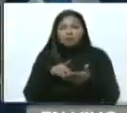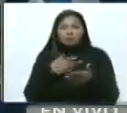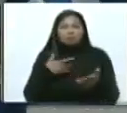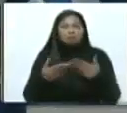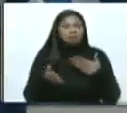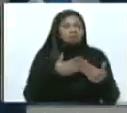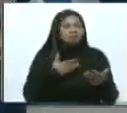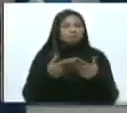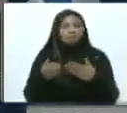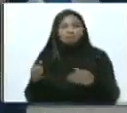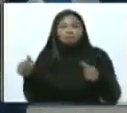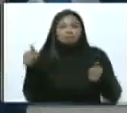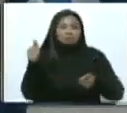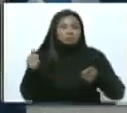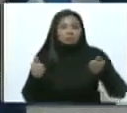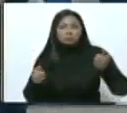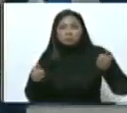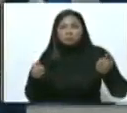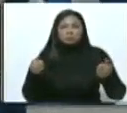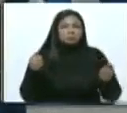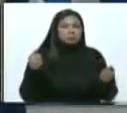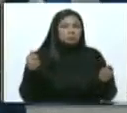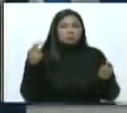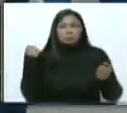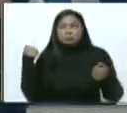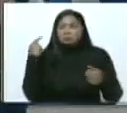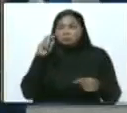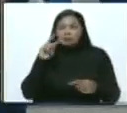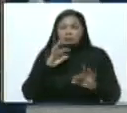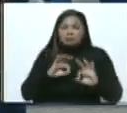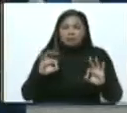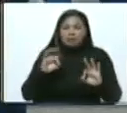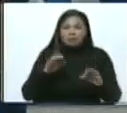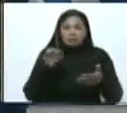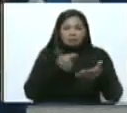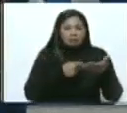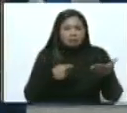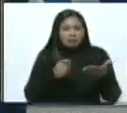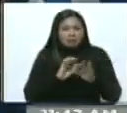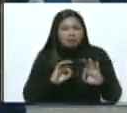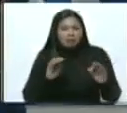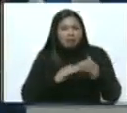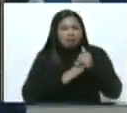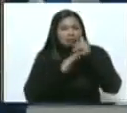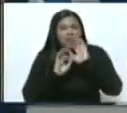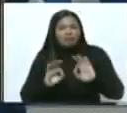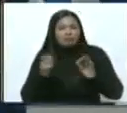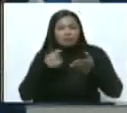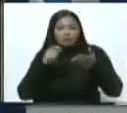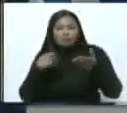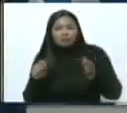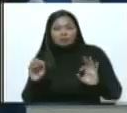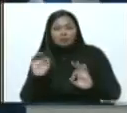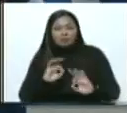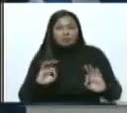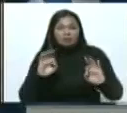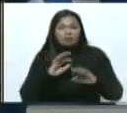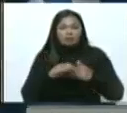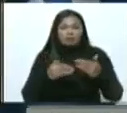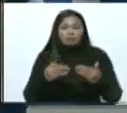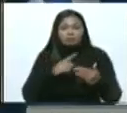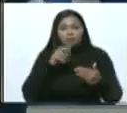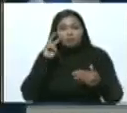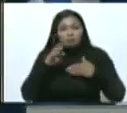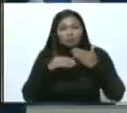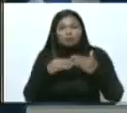machimberra trasladando gandolas llenas de material ferroso sin guía, sin contrato, sin nada. Pues no, son unos